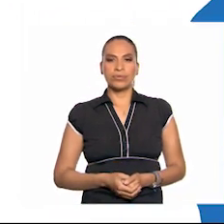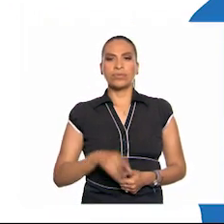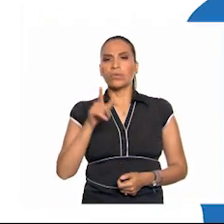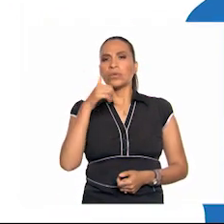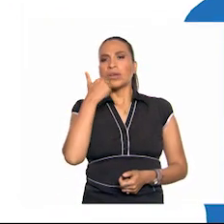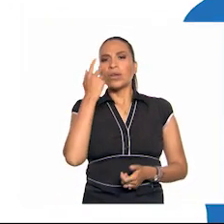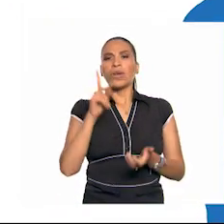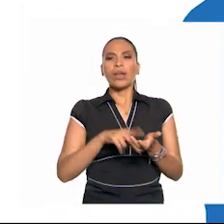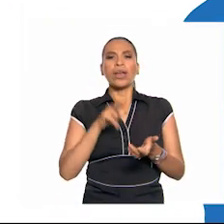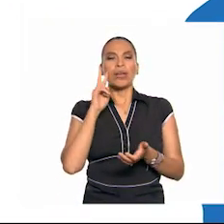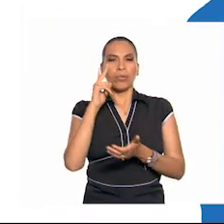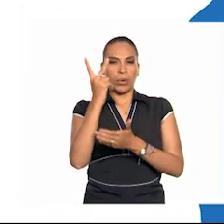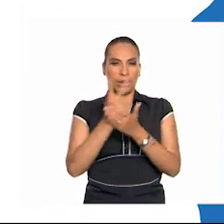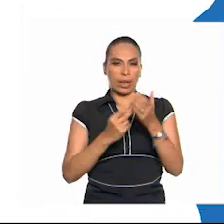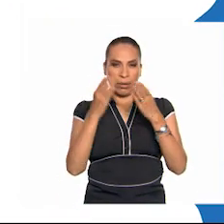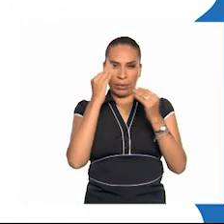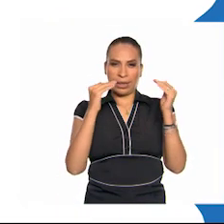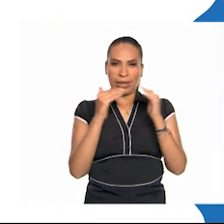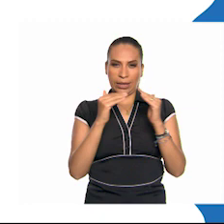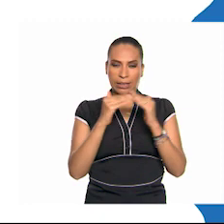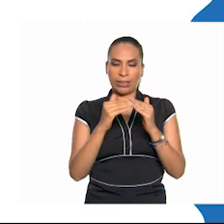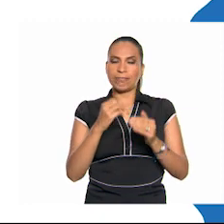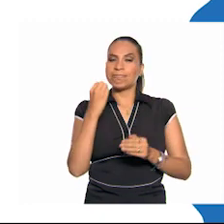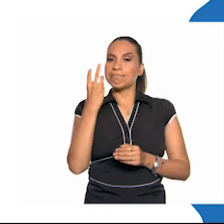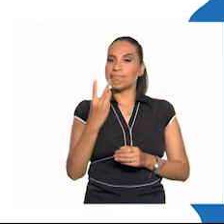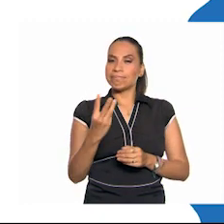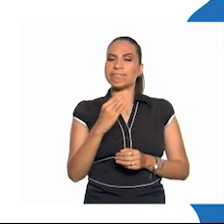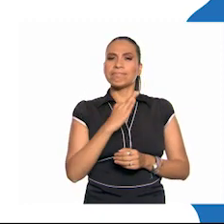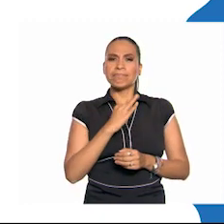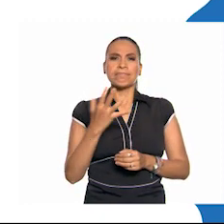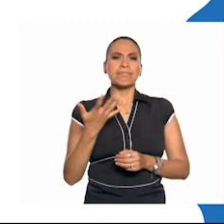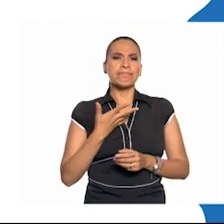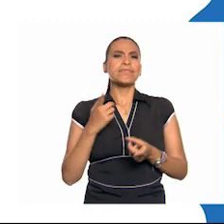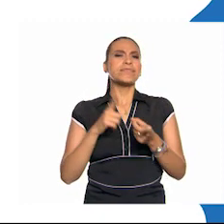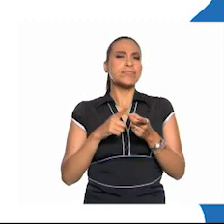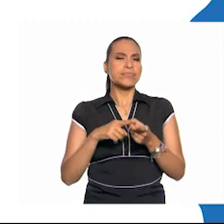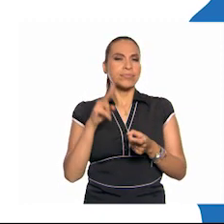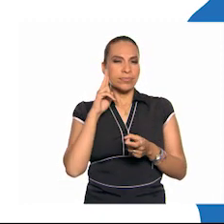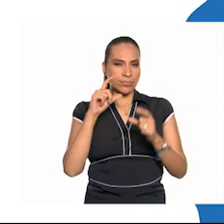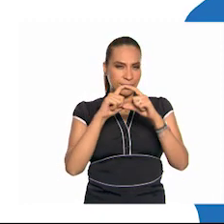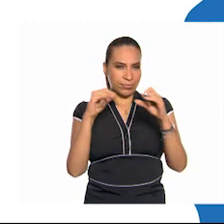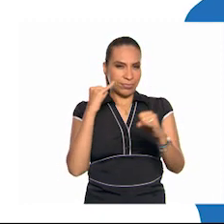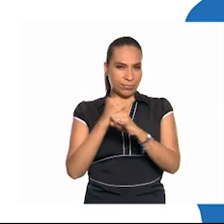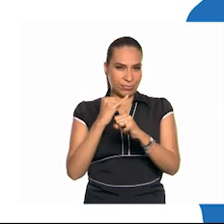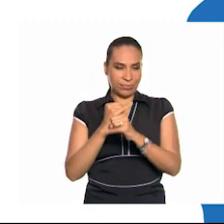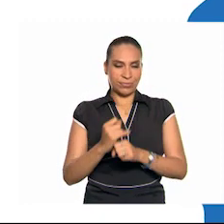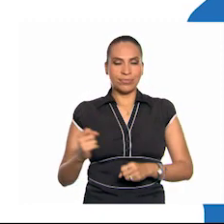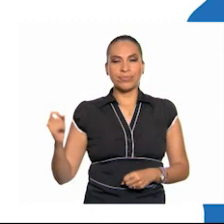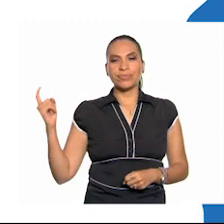Si quieres volver a ver los programas de Aprende en Casa 3, los puedes encontrar en la siguiente liga,